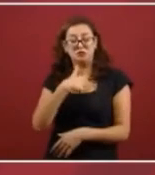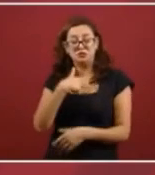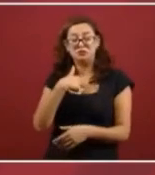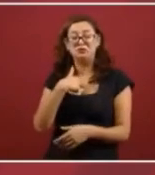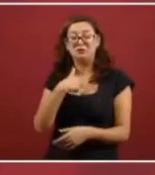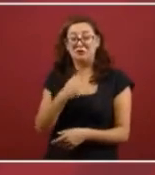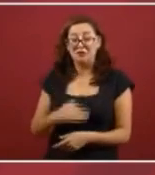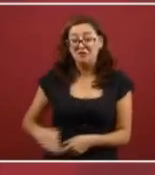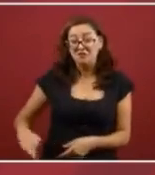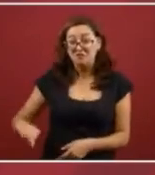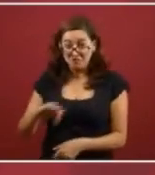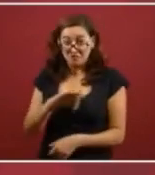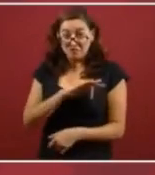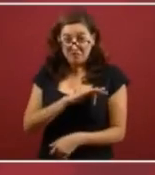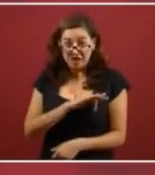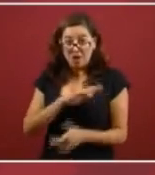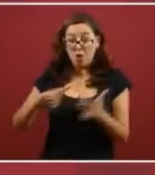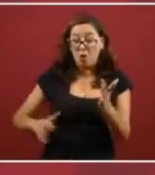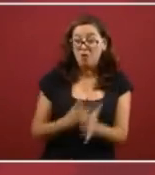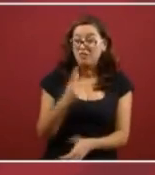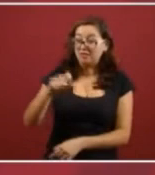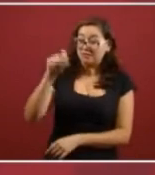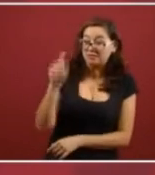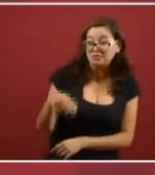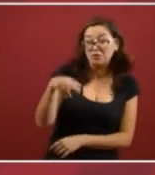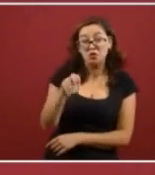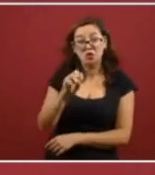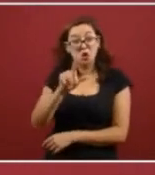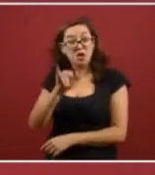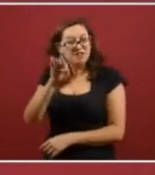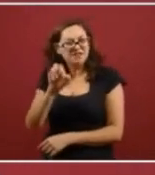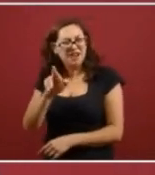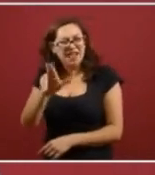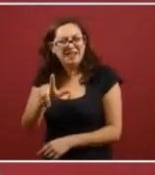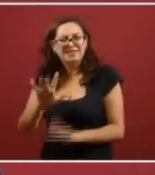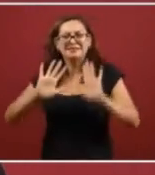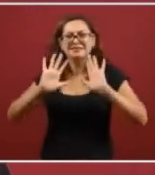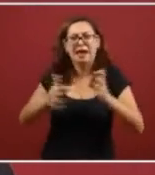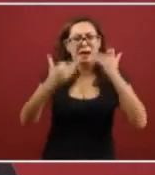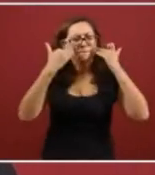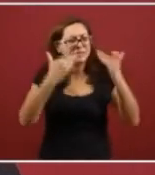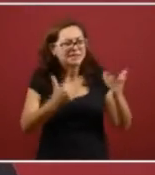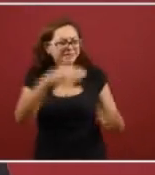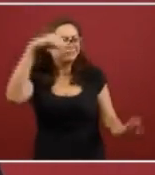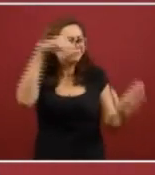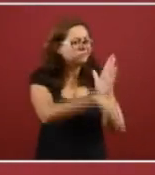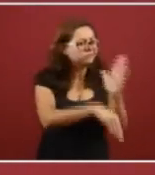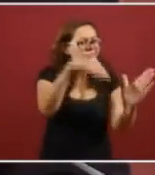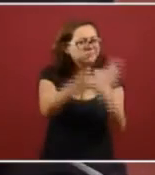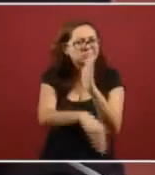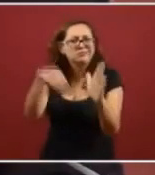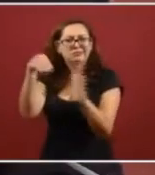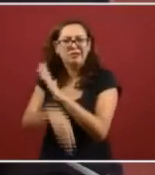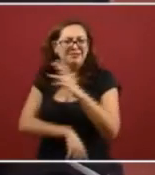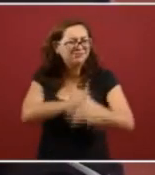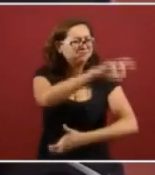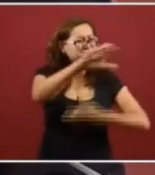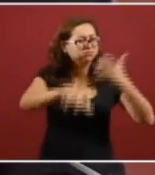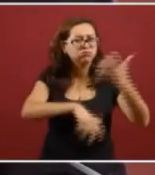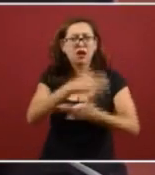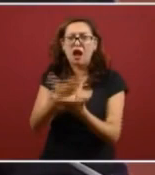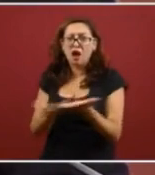on these at this time on things that will cause disaster? Voy a seguir like to continue con lo mismo that same